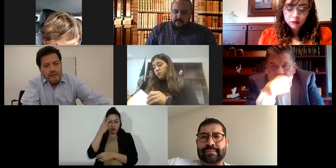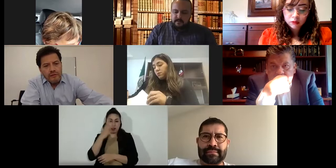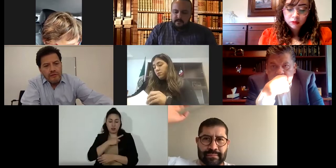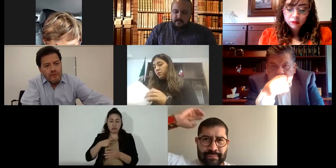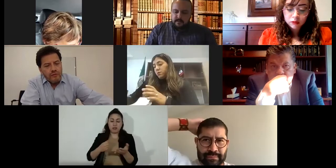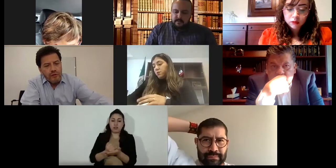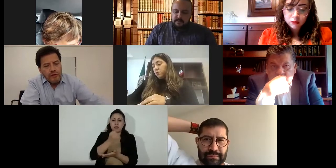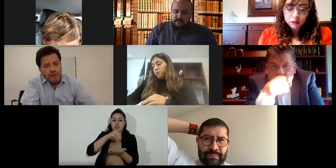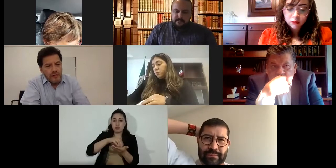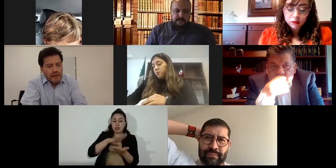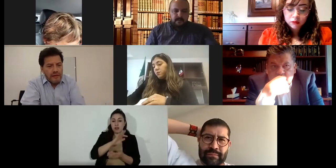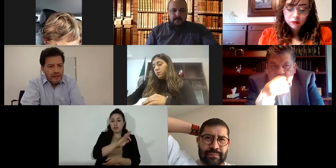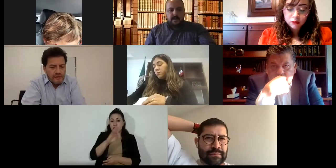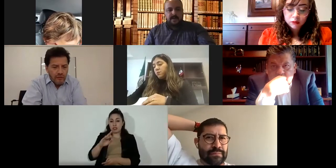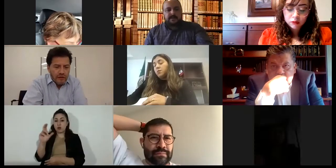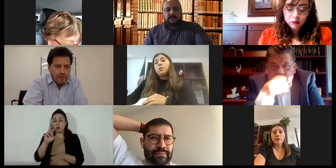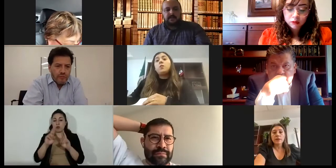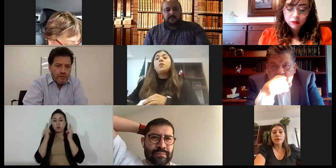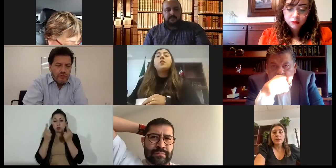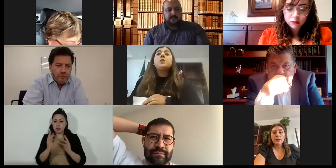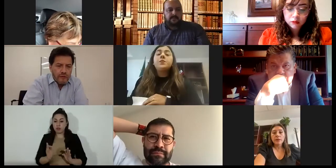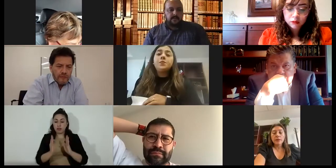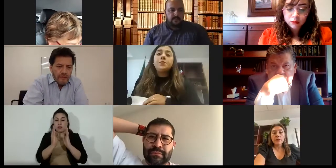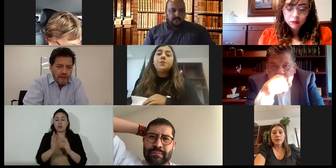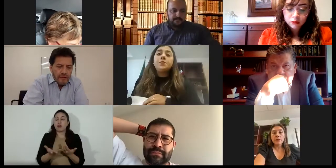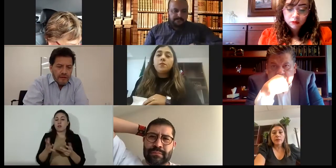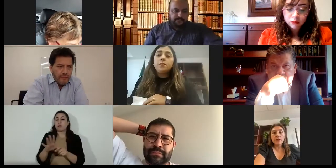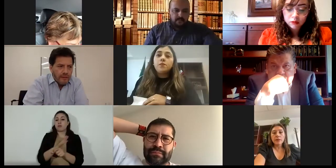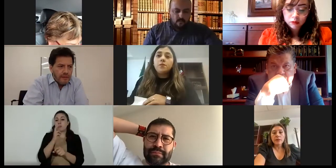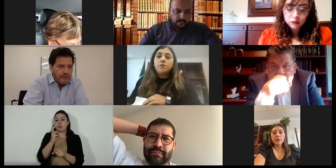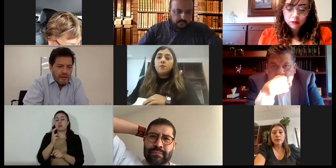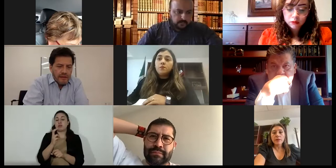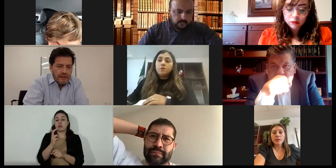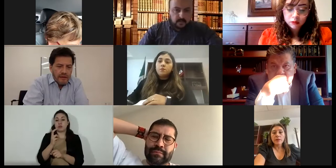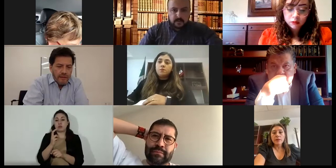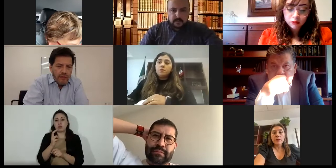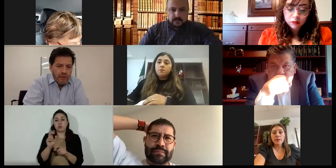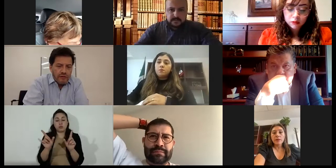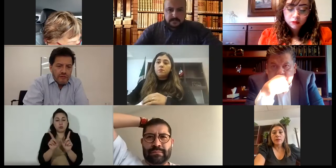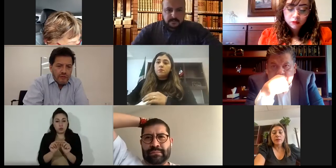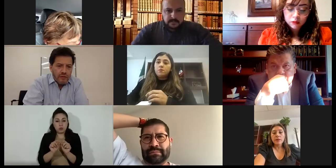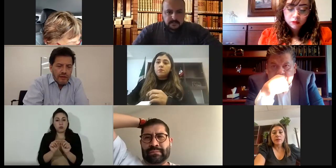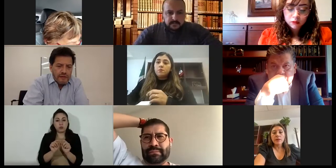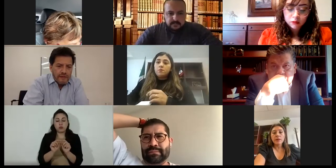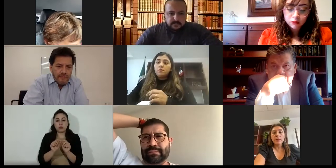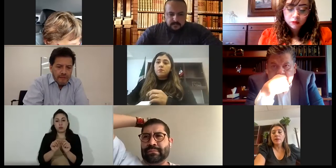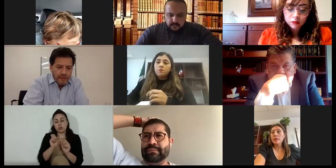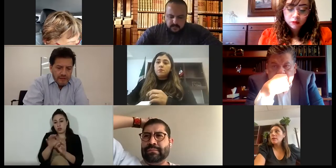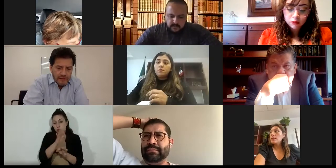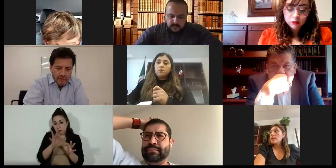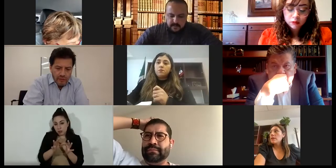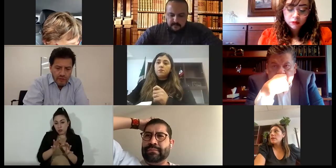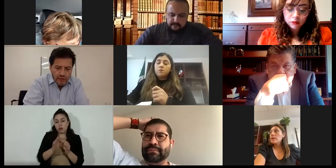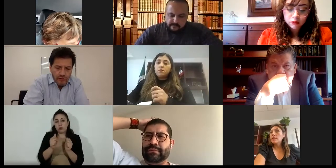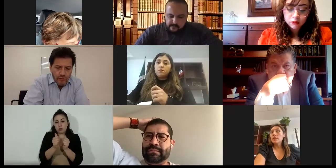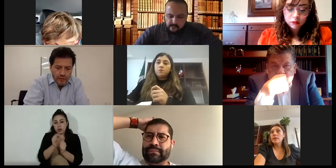temas y de los asuntos políticos y la agenda de este Congreso. Por eso, prácticamente en apego a nuestras facultades, que sea